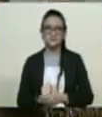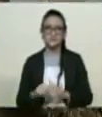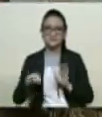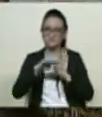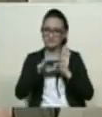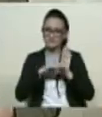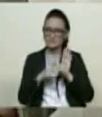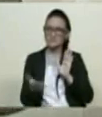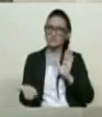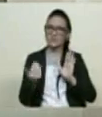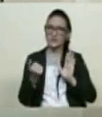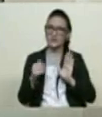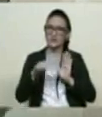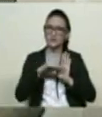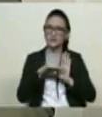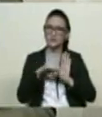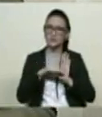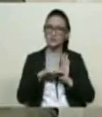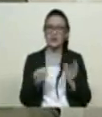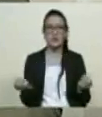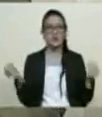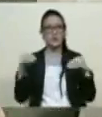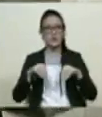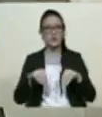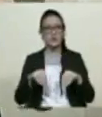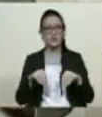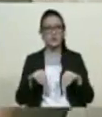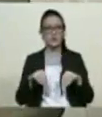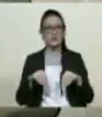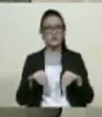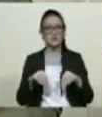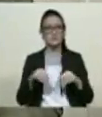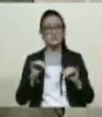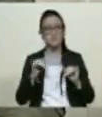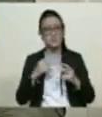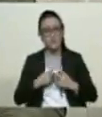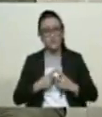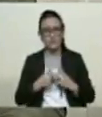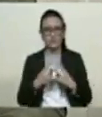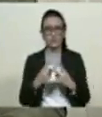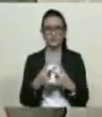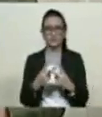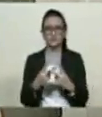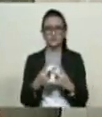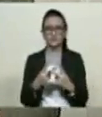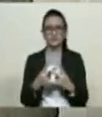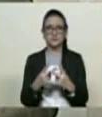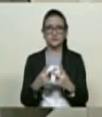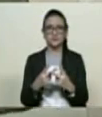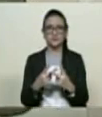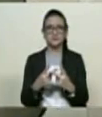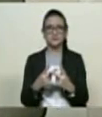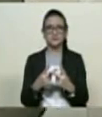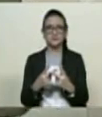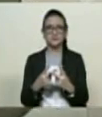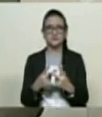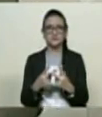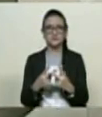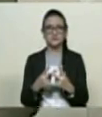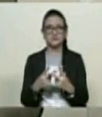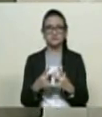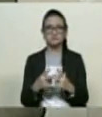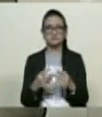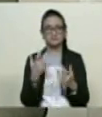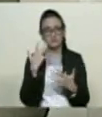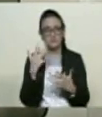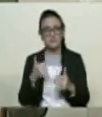garantías, se solicitaron y fueron acordadas todas estas por la voluntad de la que refleja la